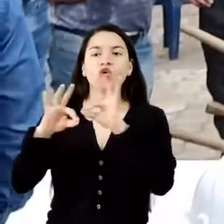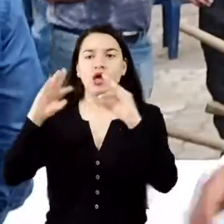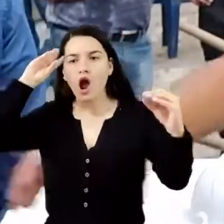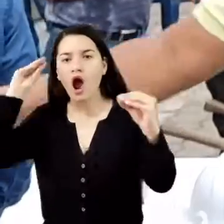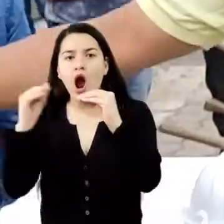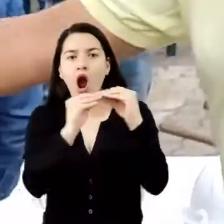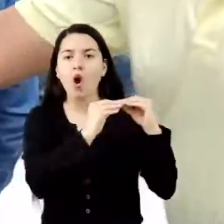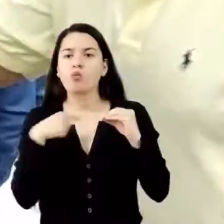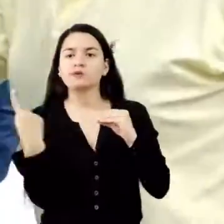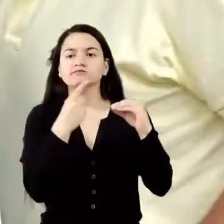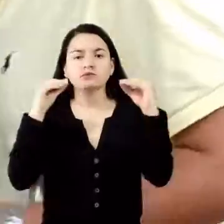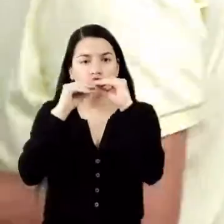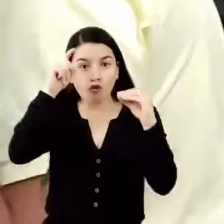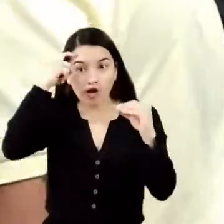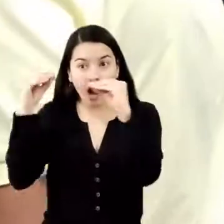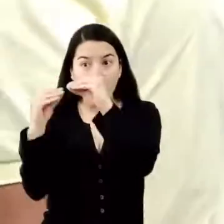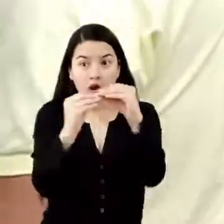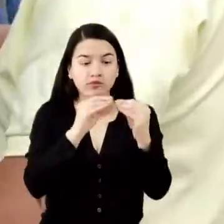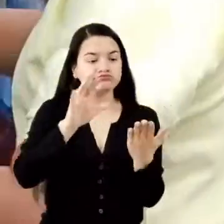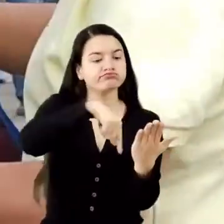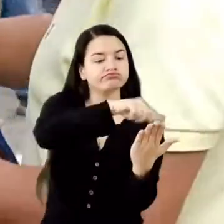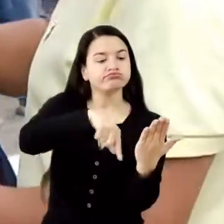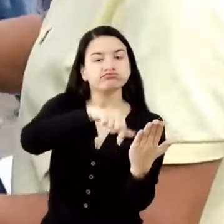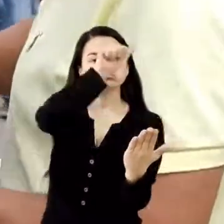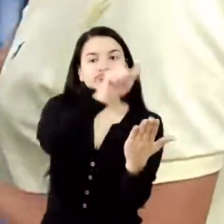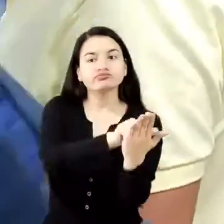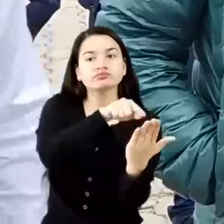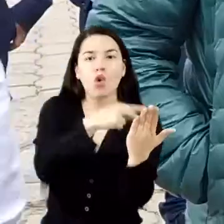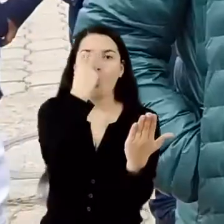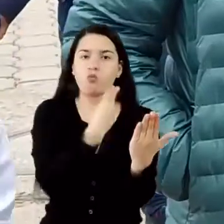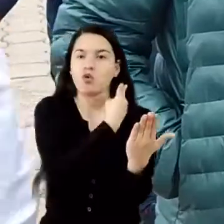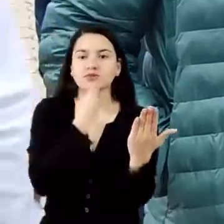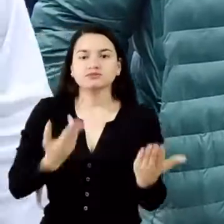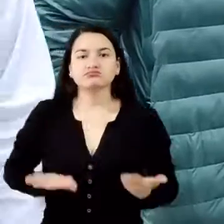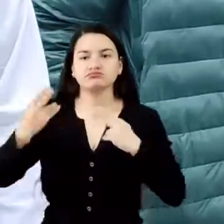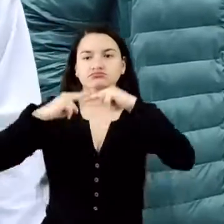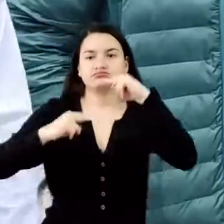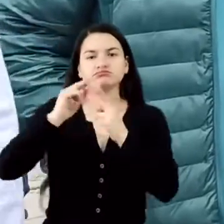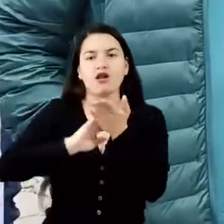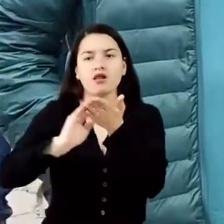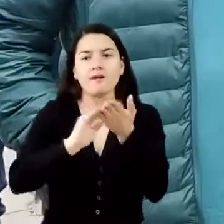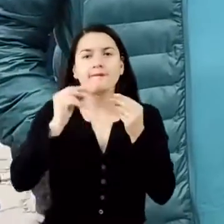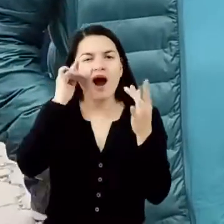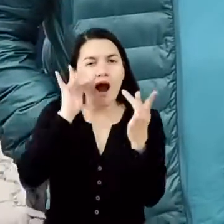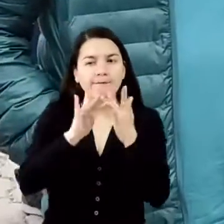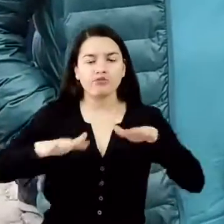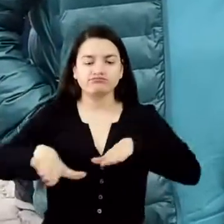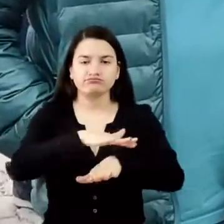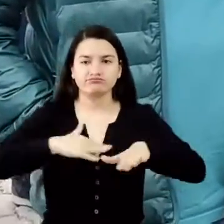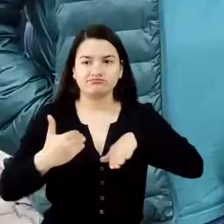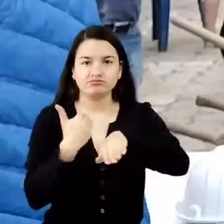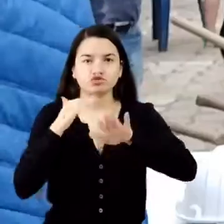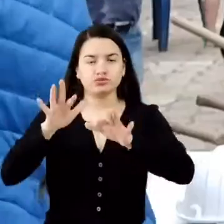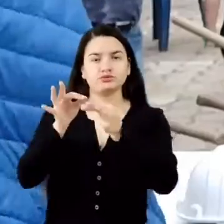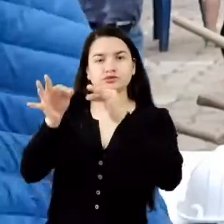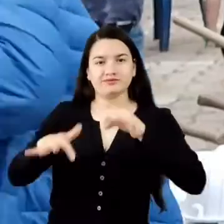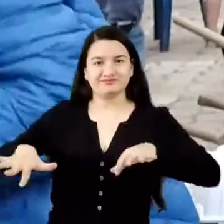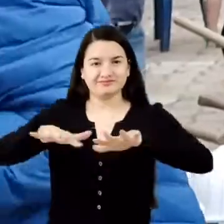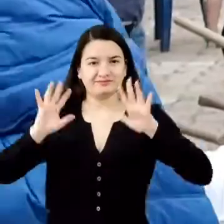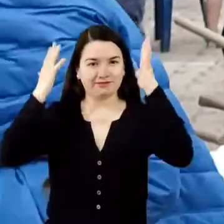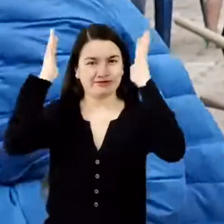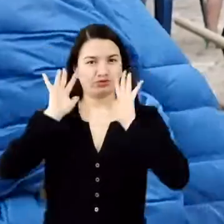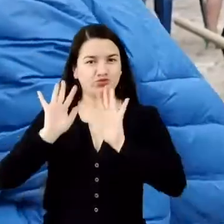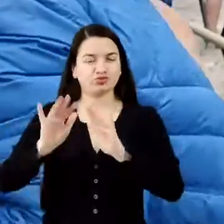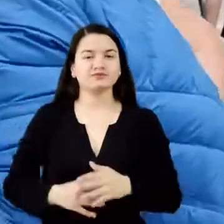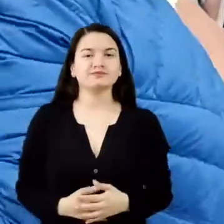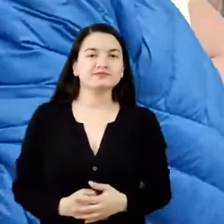entusiasmo, me dijo, ese proyecto lo sacamos con la gobernación. Y gracias a Dios, hoy ya estamos firmando el acta de inicio de este proyecto que le va a cambiar la vida a